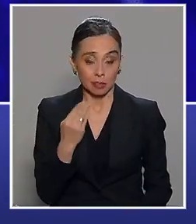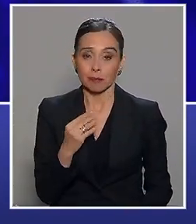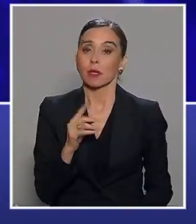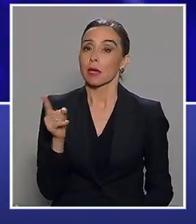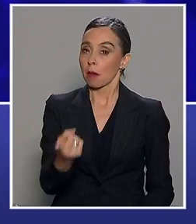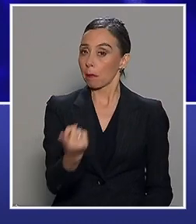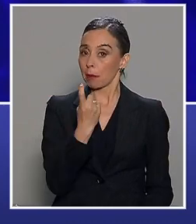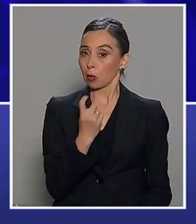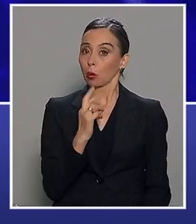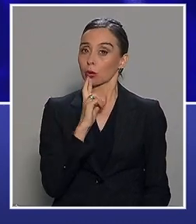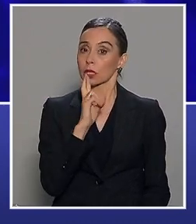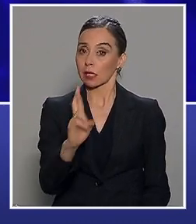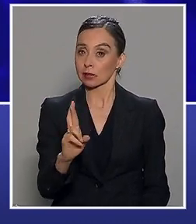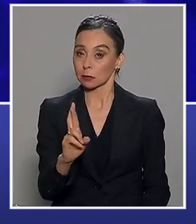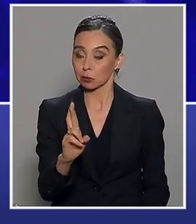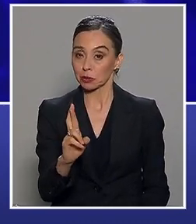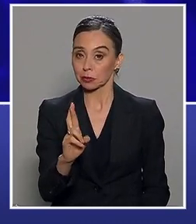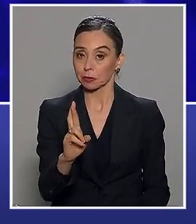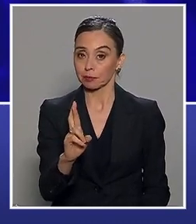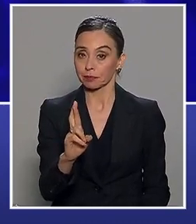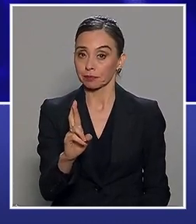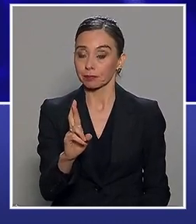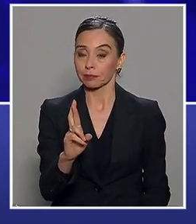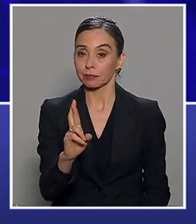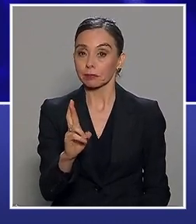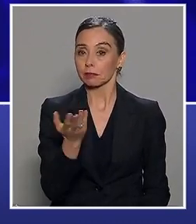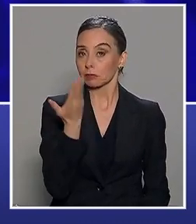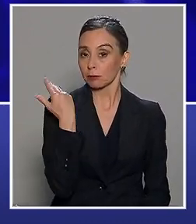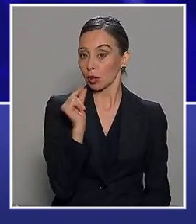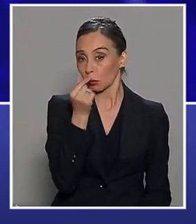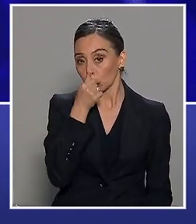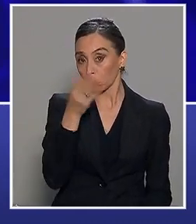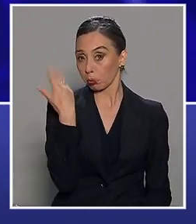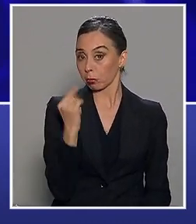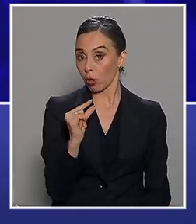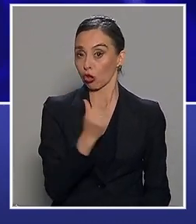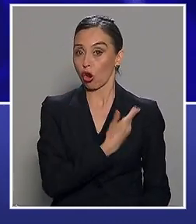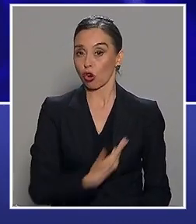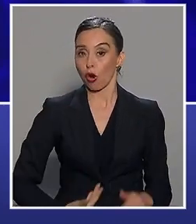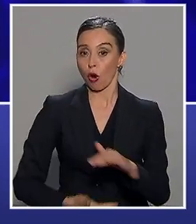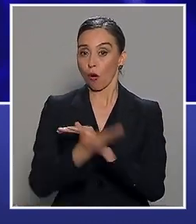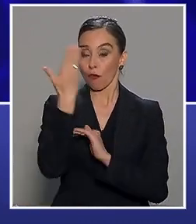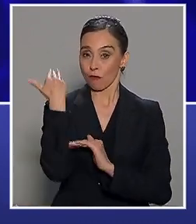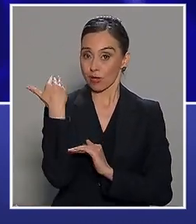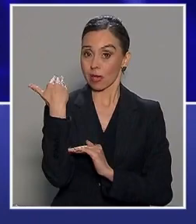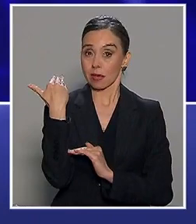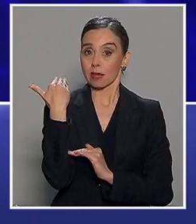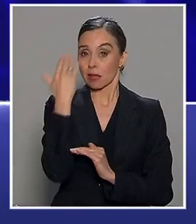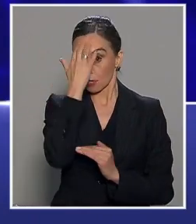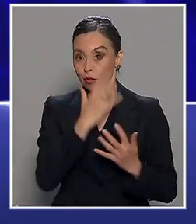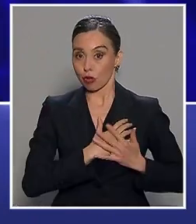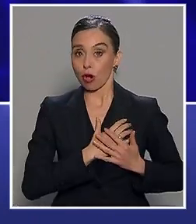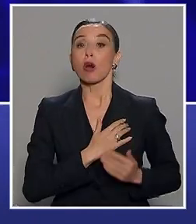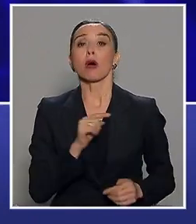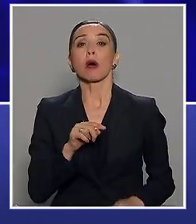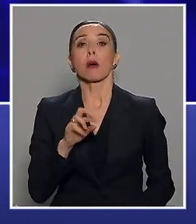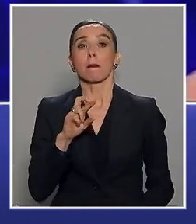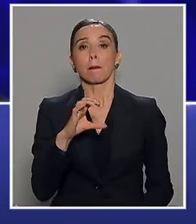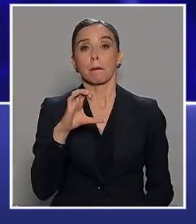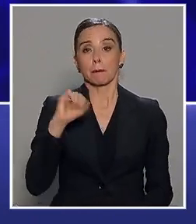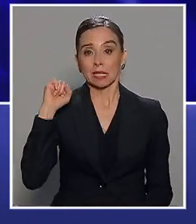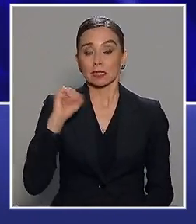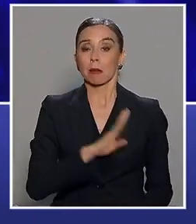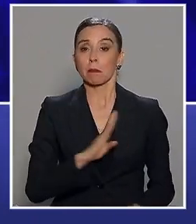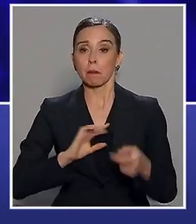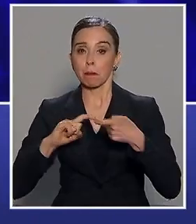pregunta hace muy poco tiempo el gobierno anterior el partido comunista fue parte del gobierno de la nueva mayoría de la cual